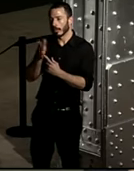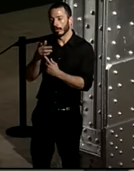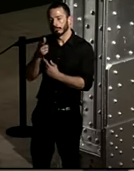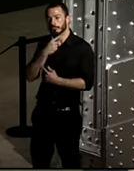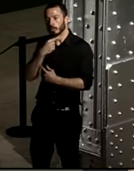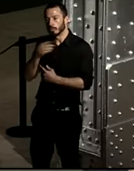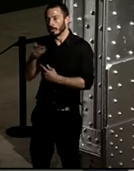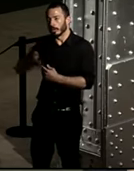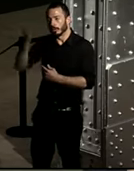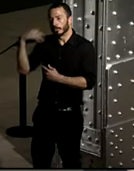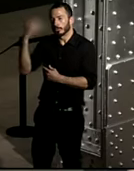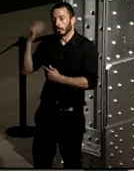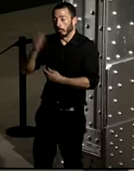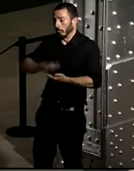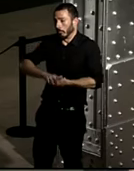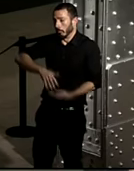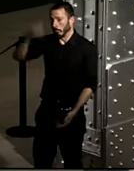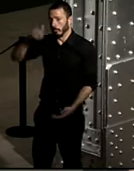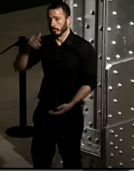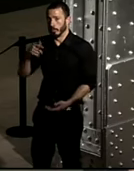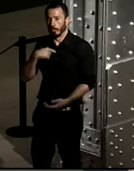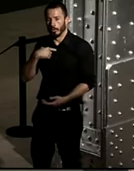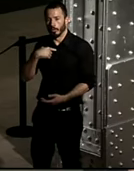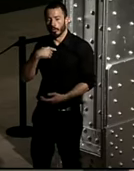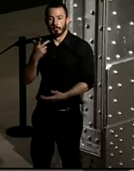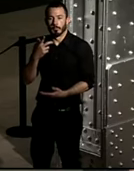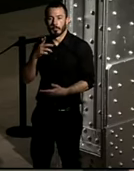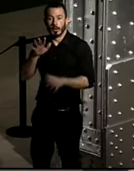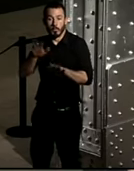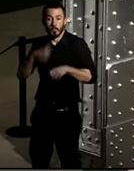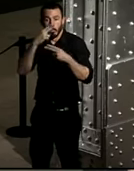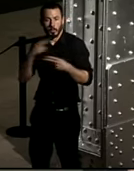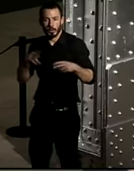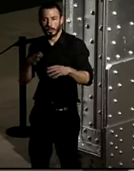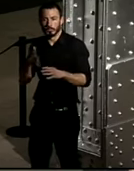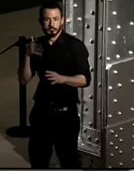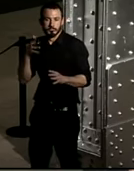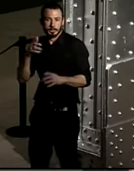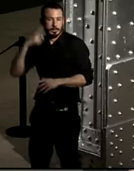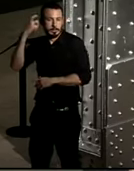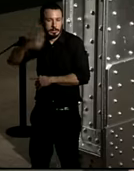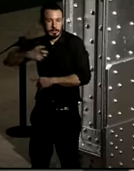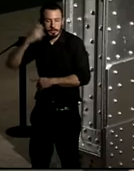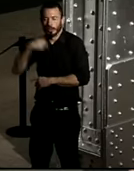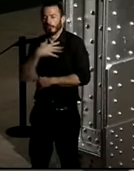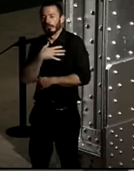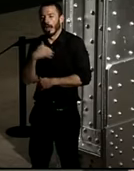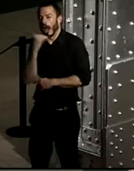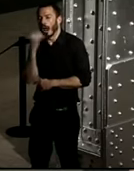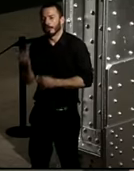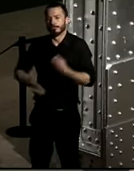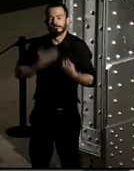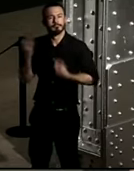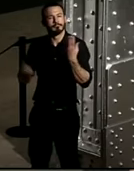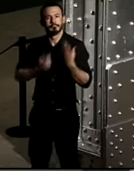sido espectadora, pero yo lo que tenía ganas era de hacer algo creativo, así